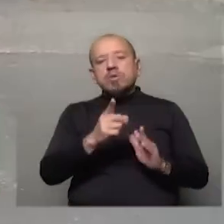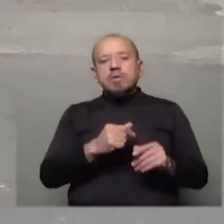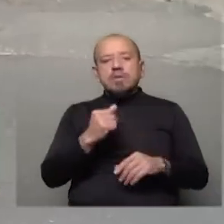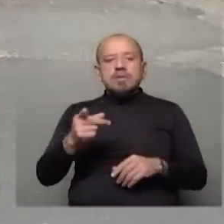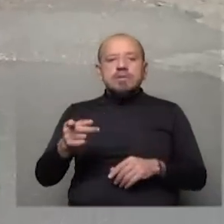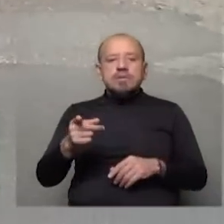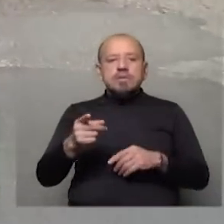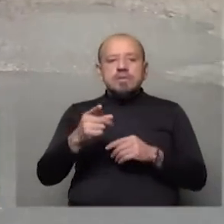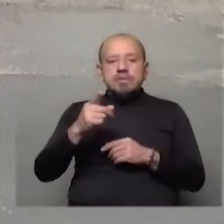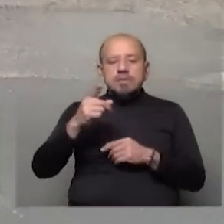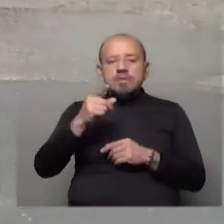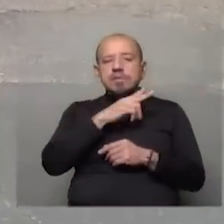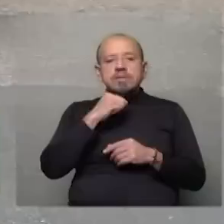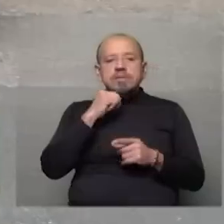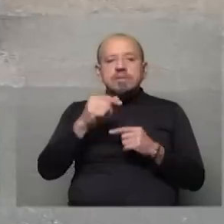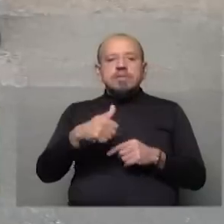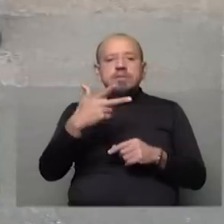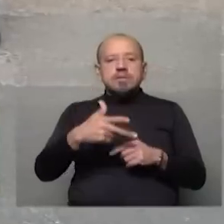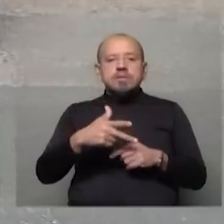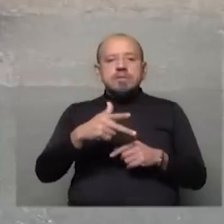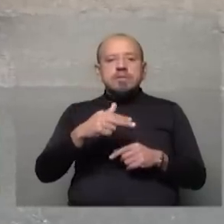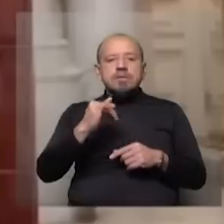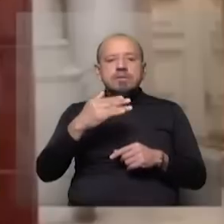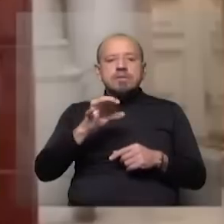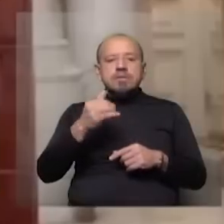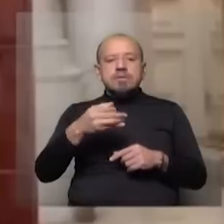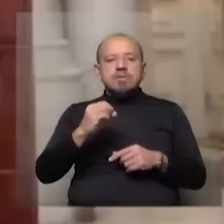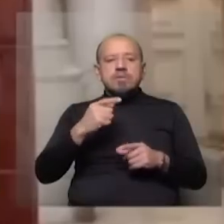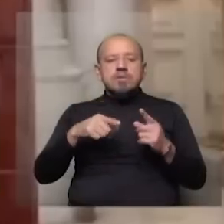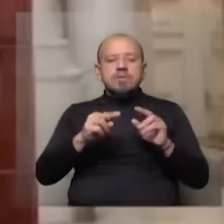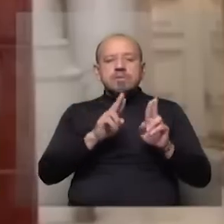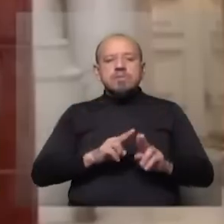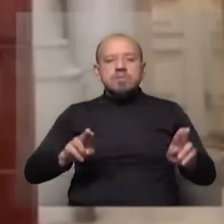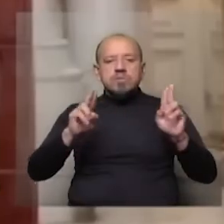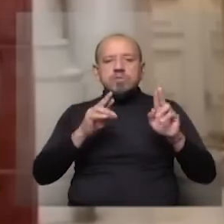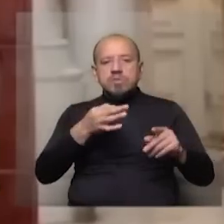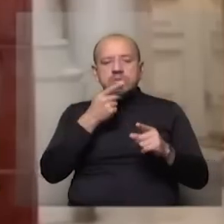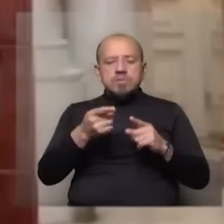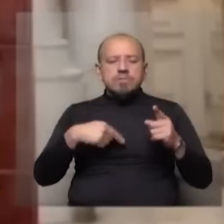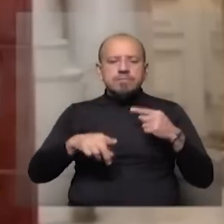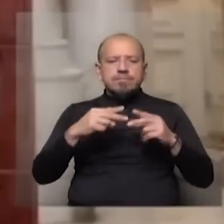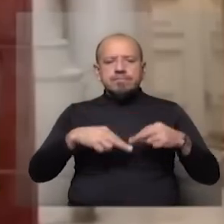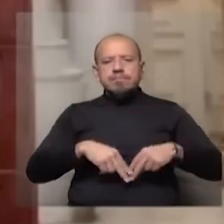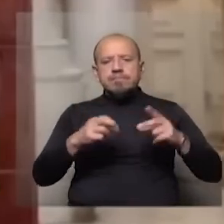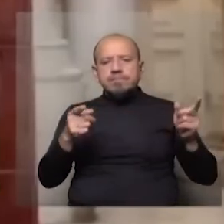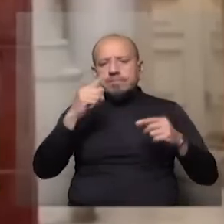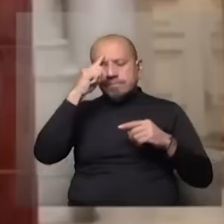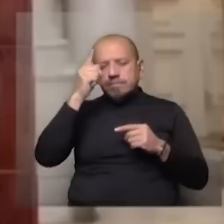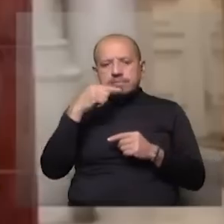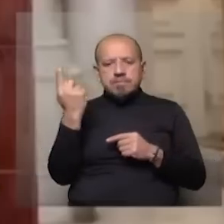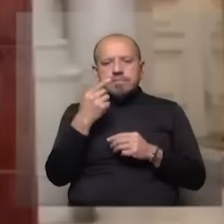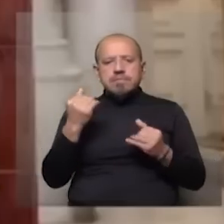tras días de choques con combatientes de hisbol en la frontera con Líbano Naciones Unidas volvió a insistir hoy con una investigación internacional e